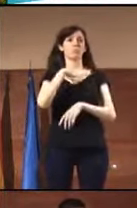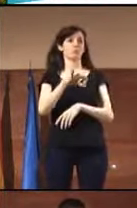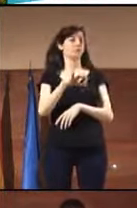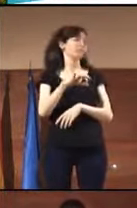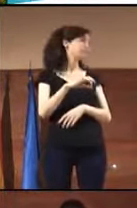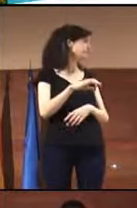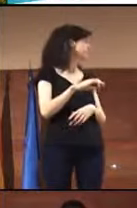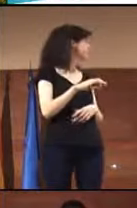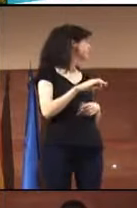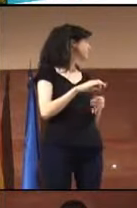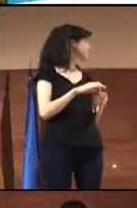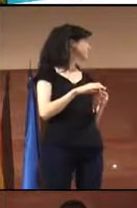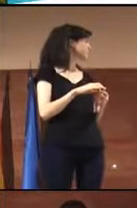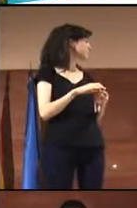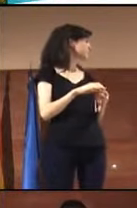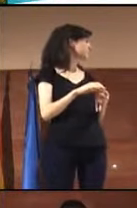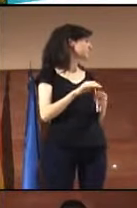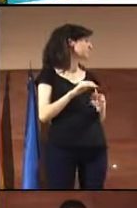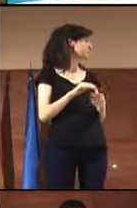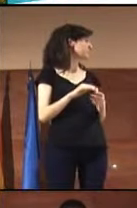No sé si quieres comentarlo tú.